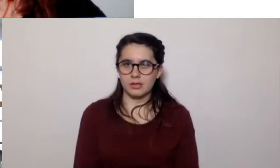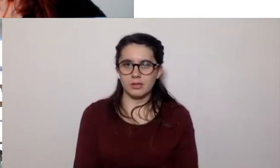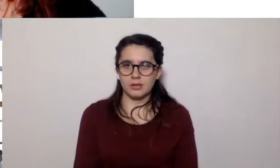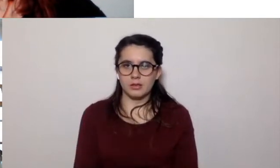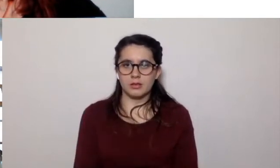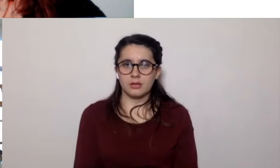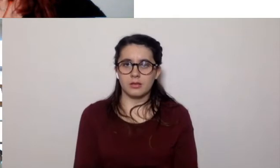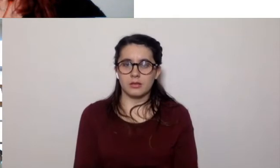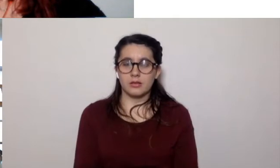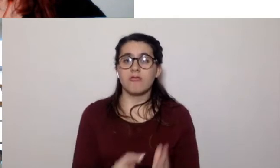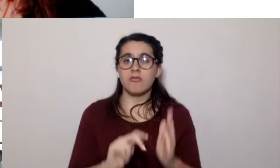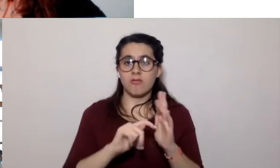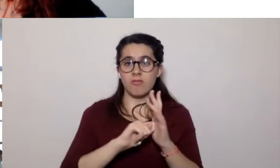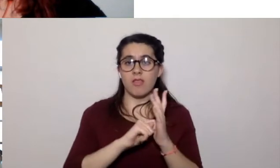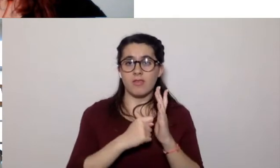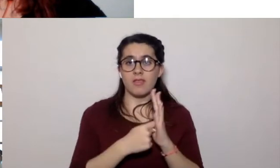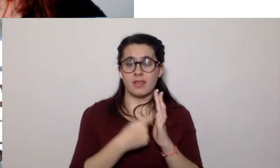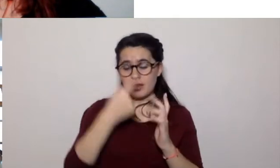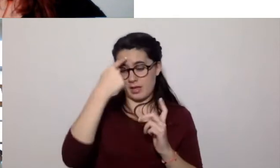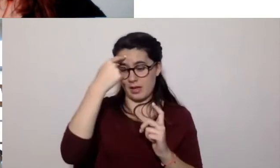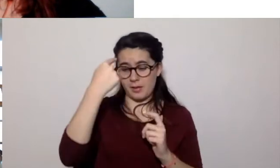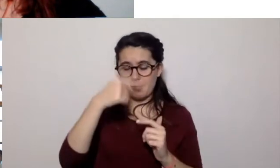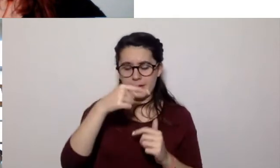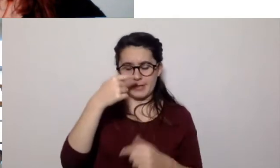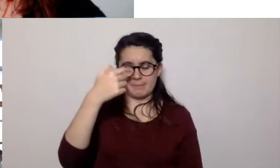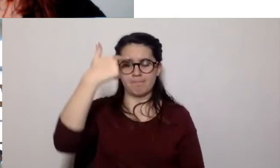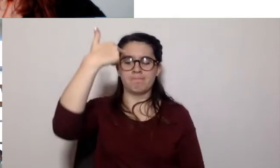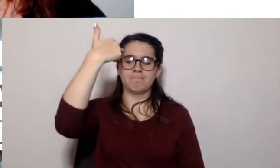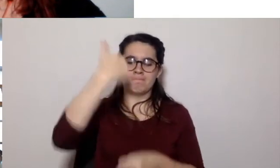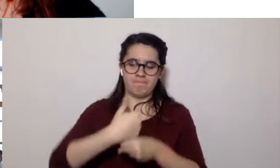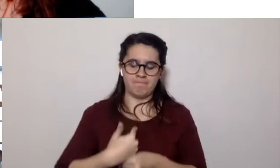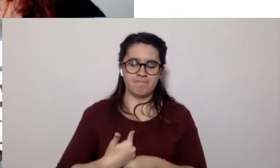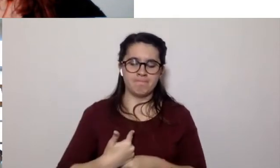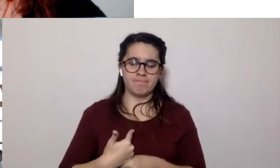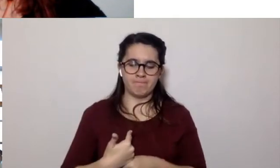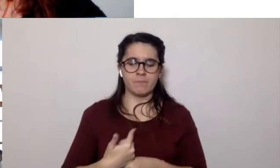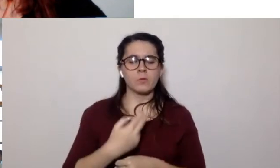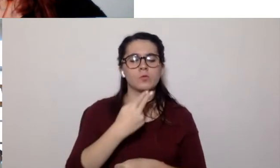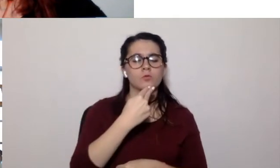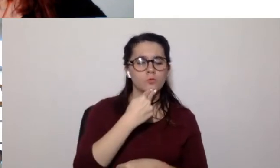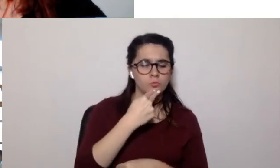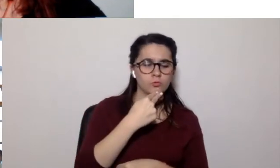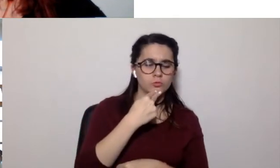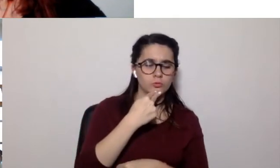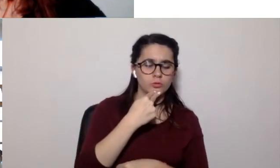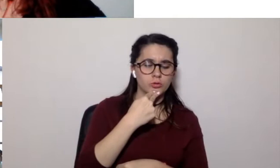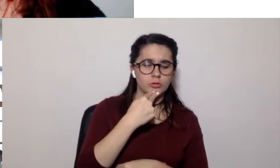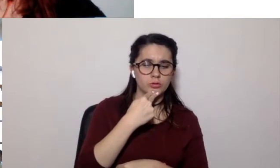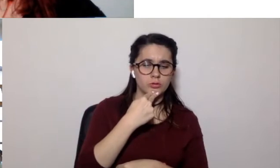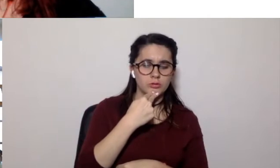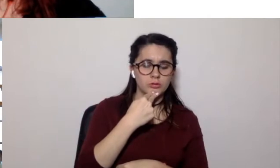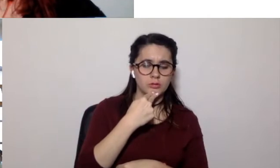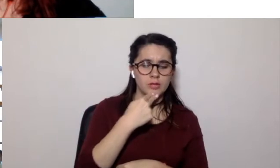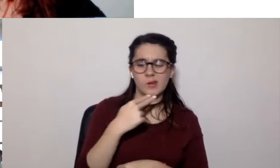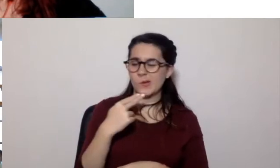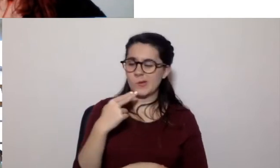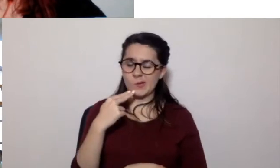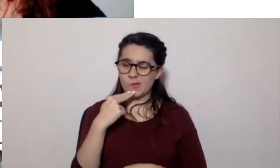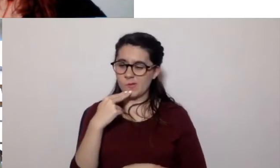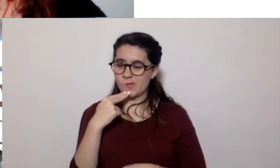muy importante para pararnos y darnos cuenta si es un pensamiento inútil que me está produciendo